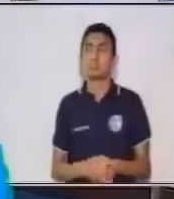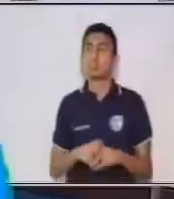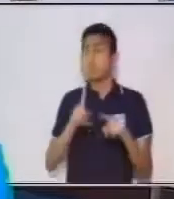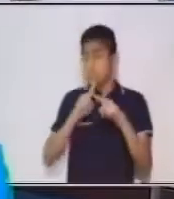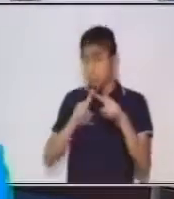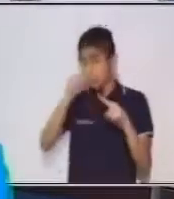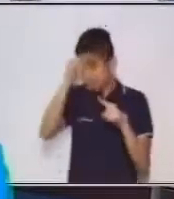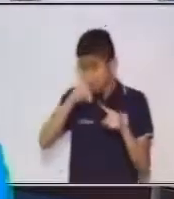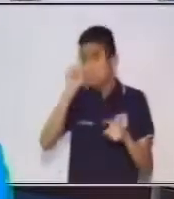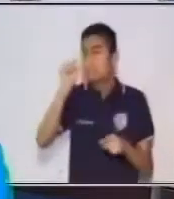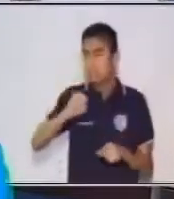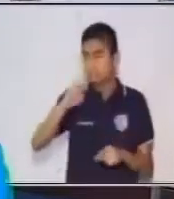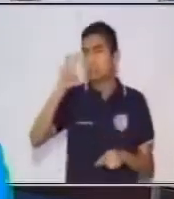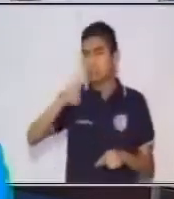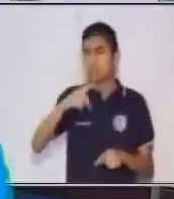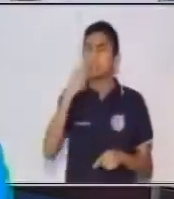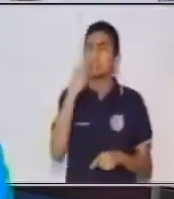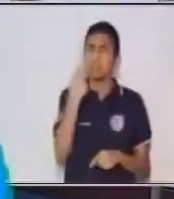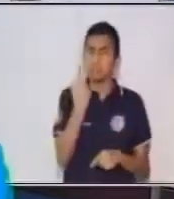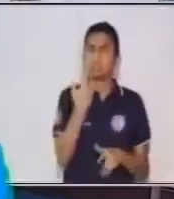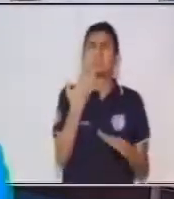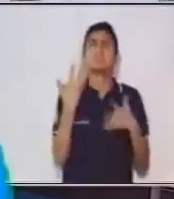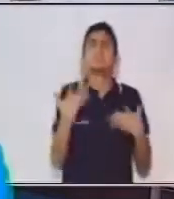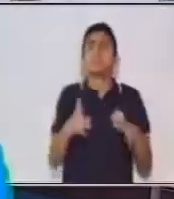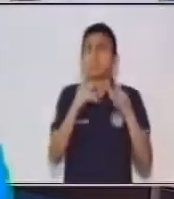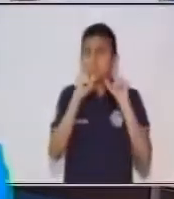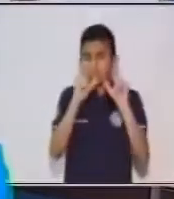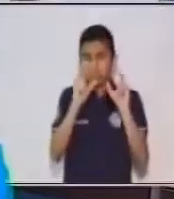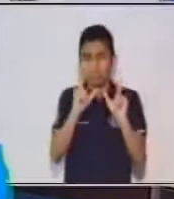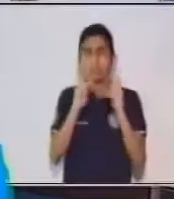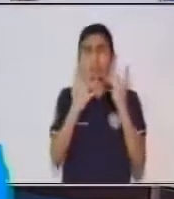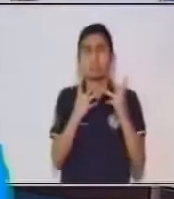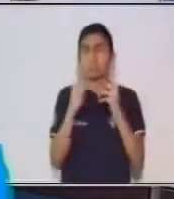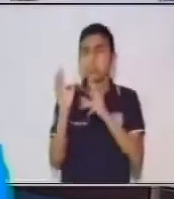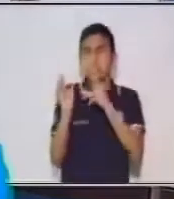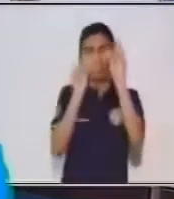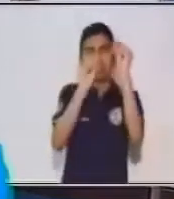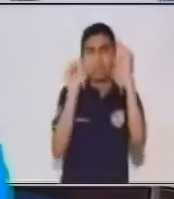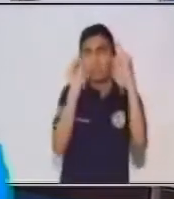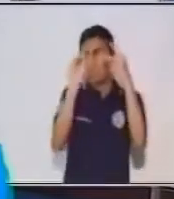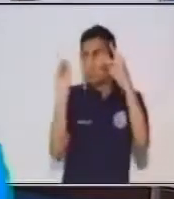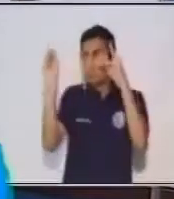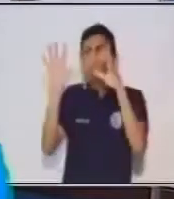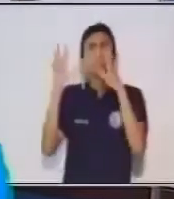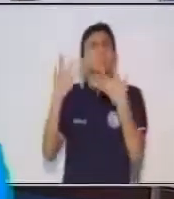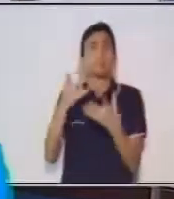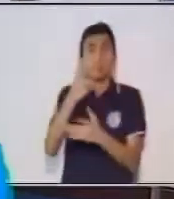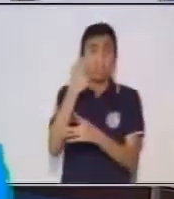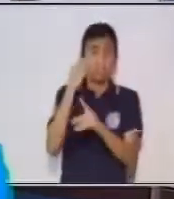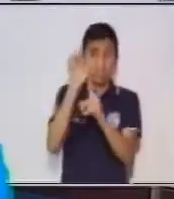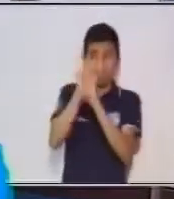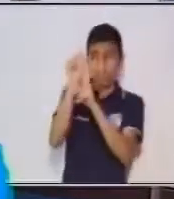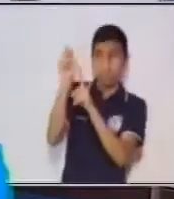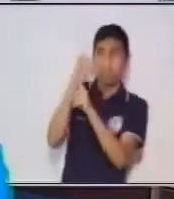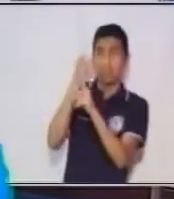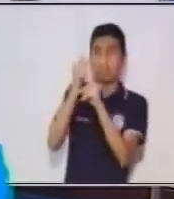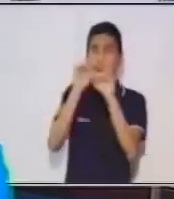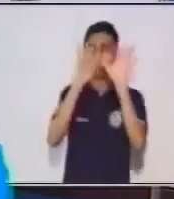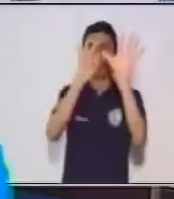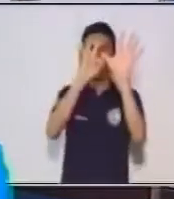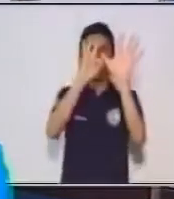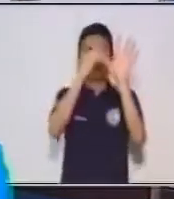Pero ahora sí tengo que tener cuidado de dónde debo de colocar los números. ¿Te fijas que 8